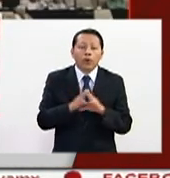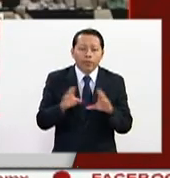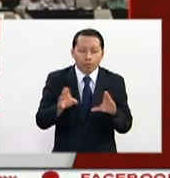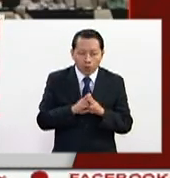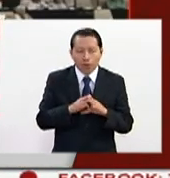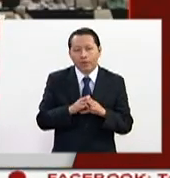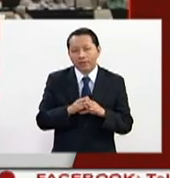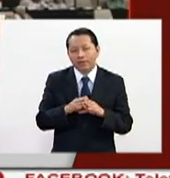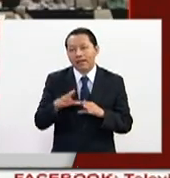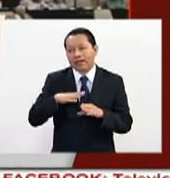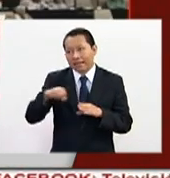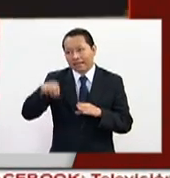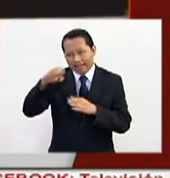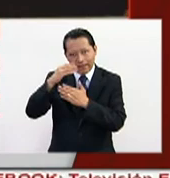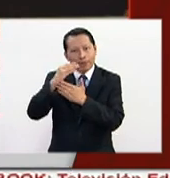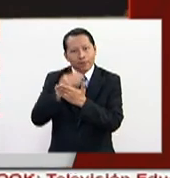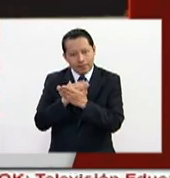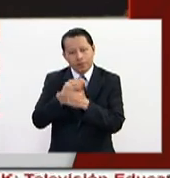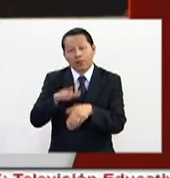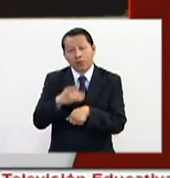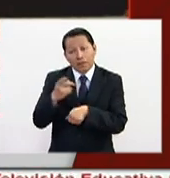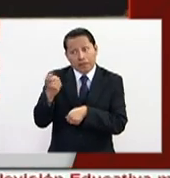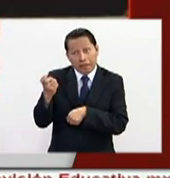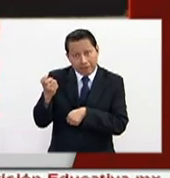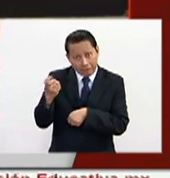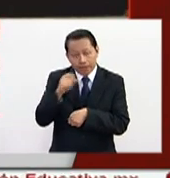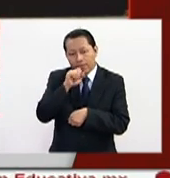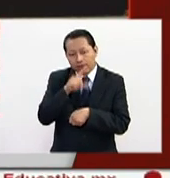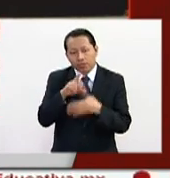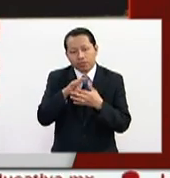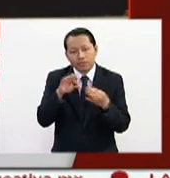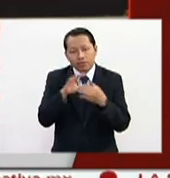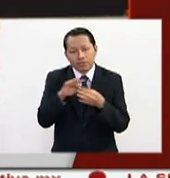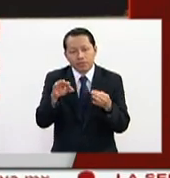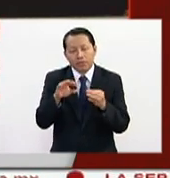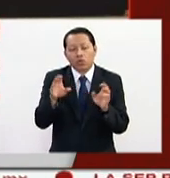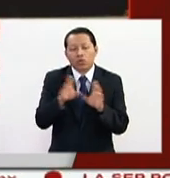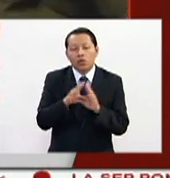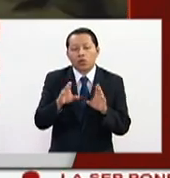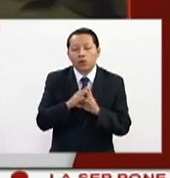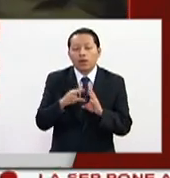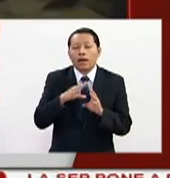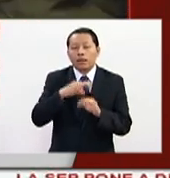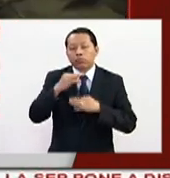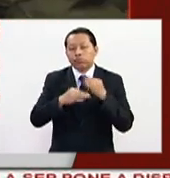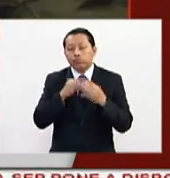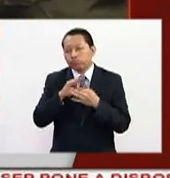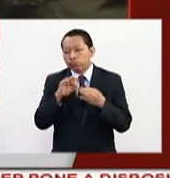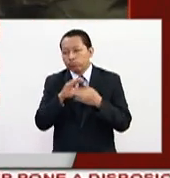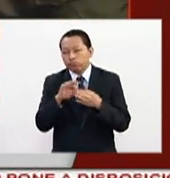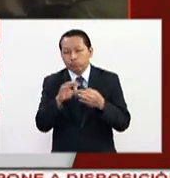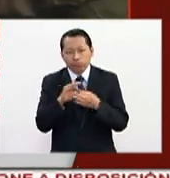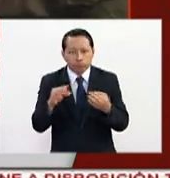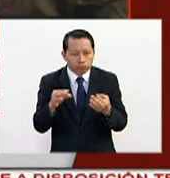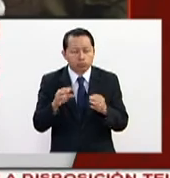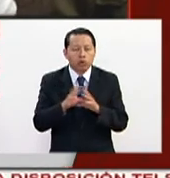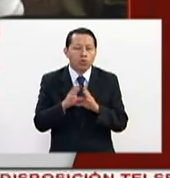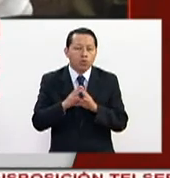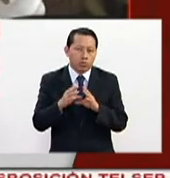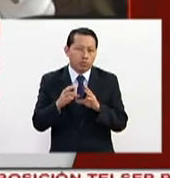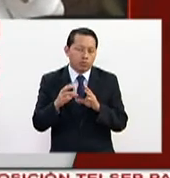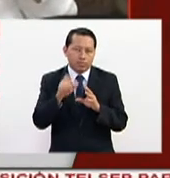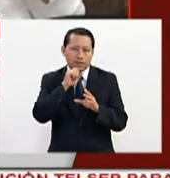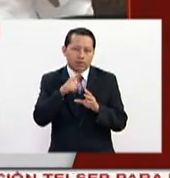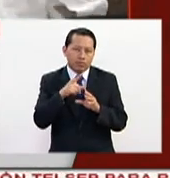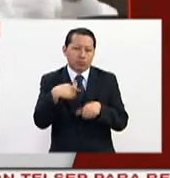una reducción de la edad. Incluso él ha manifestado a partir de estos comentarios que hace acerca de la renovación del